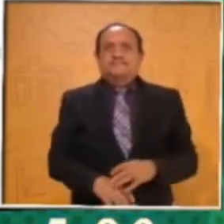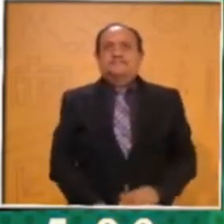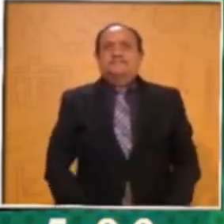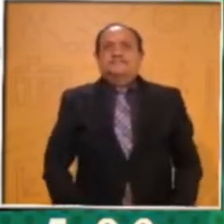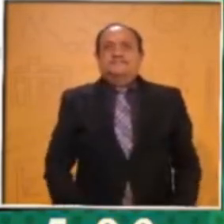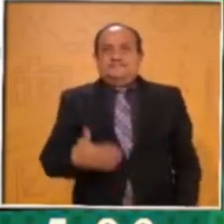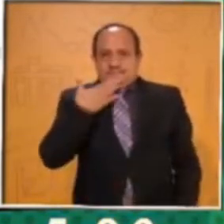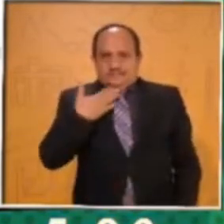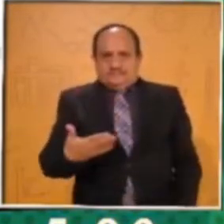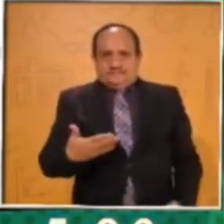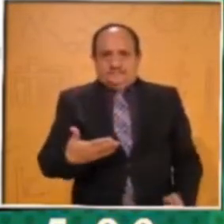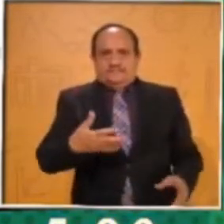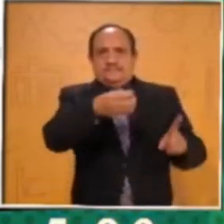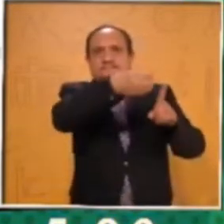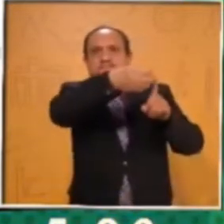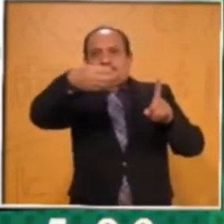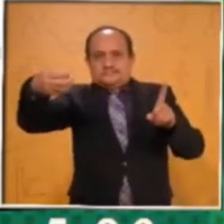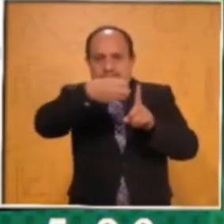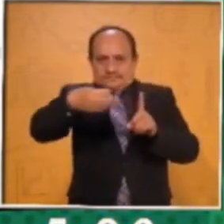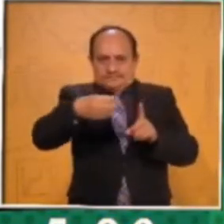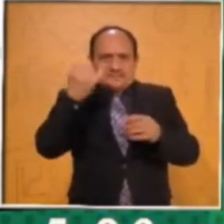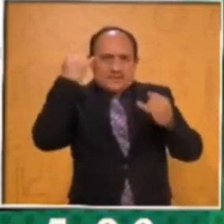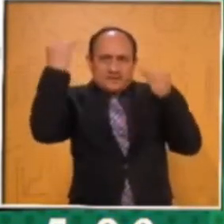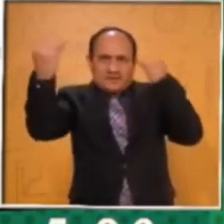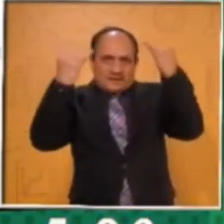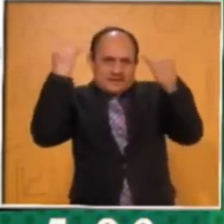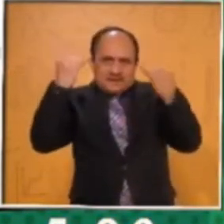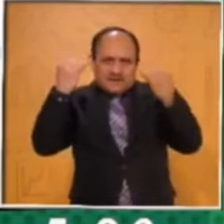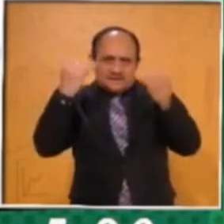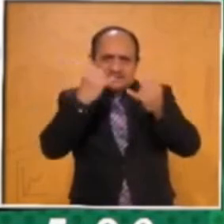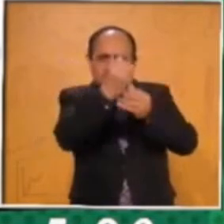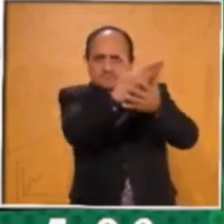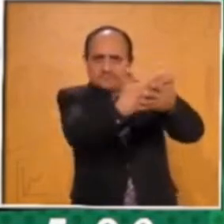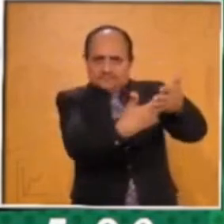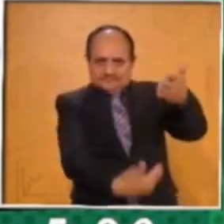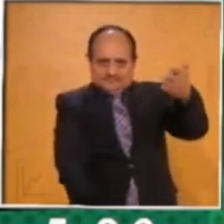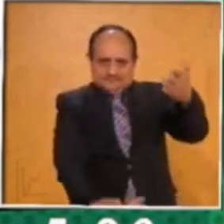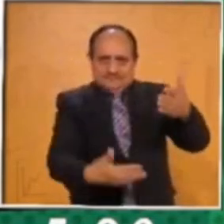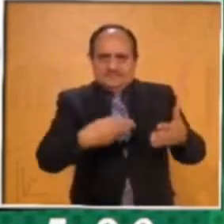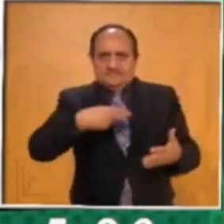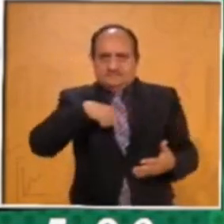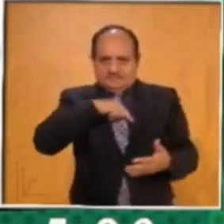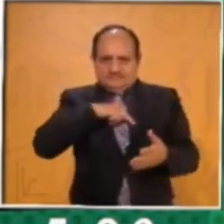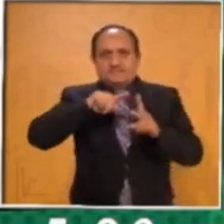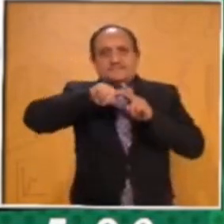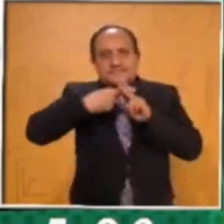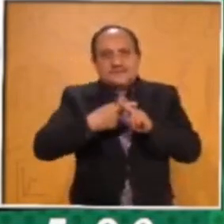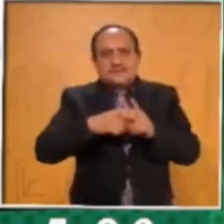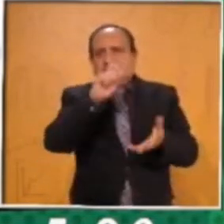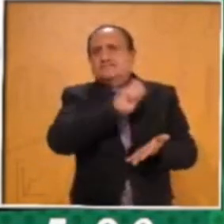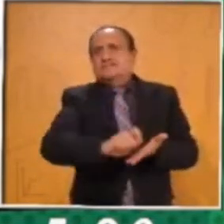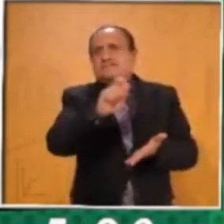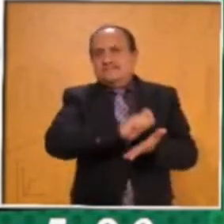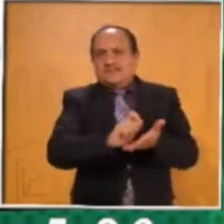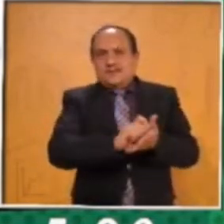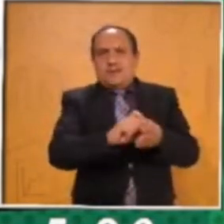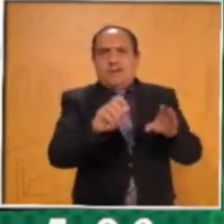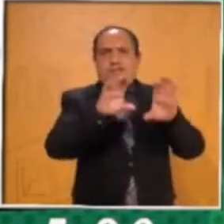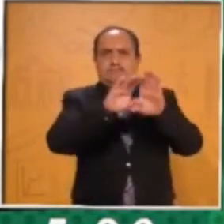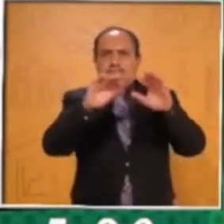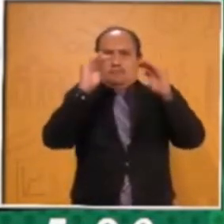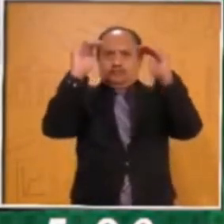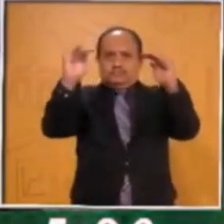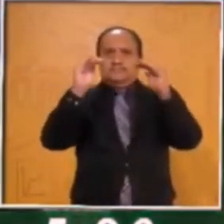Muy bien, vamos a ordenar nuestras ideas para poder nosotros empezar a hablar o a estructurar